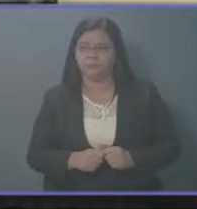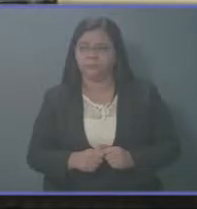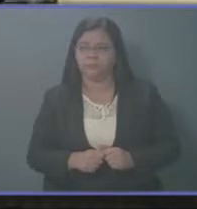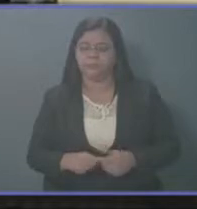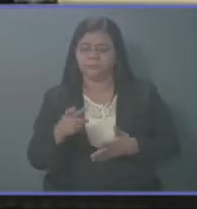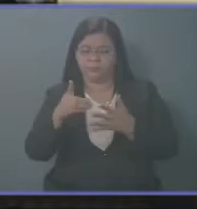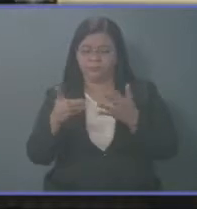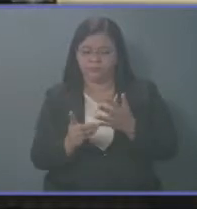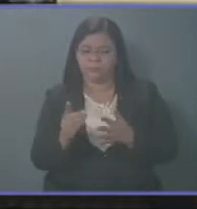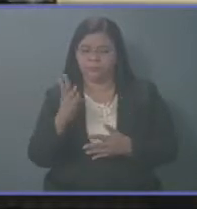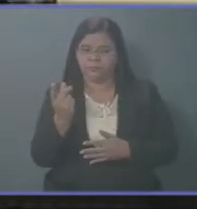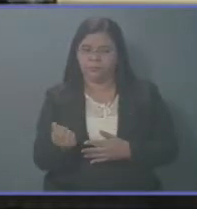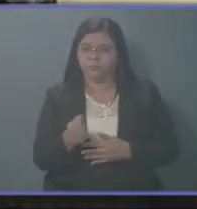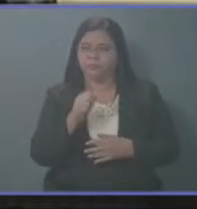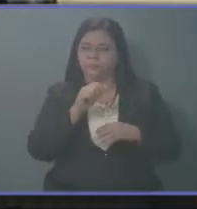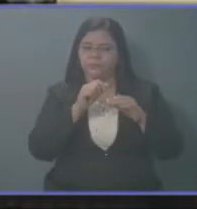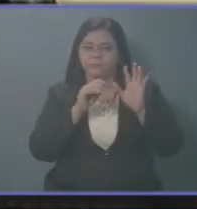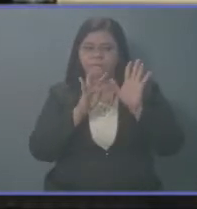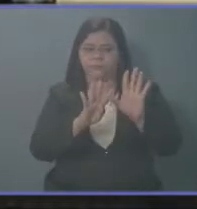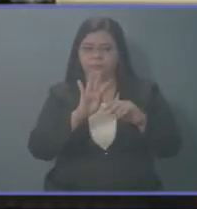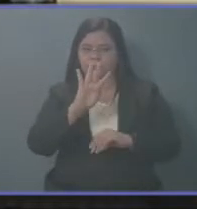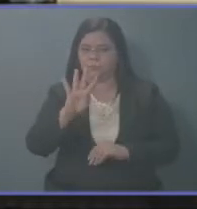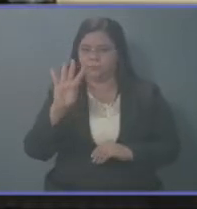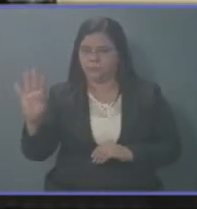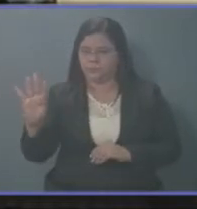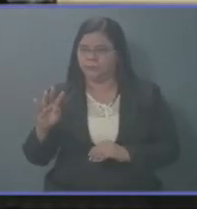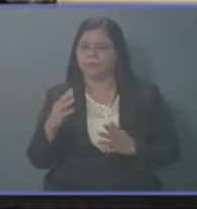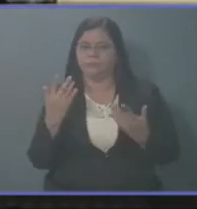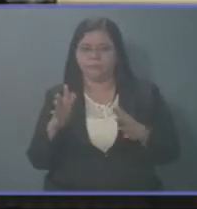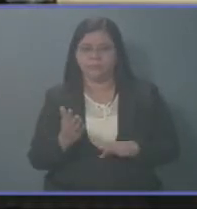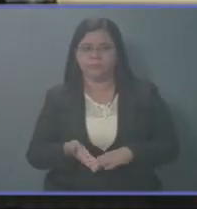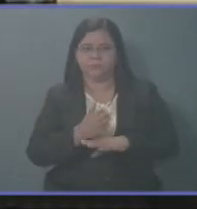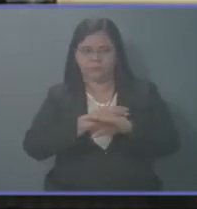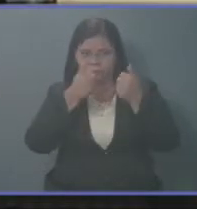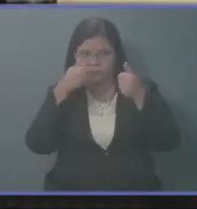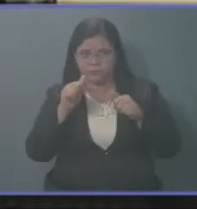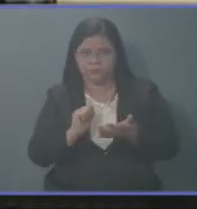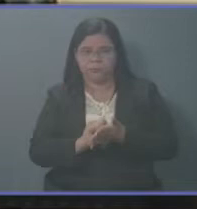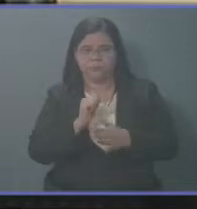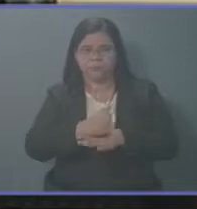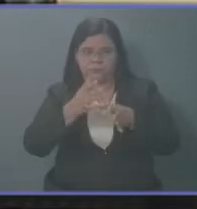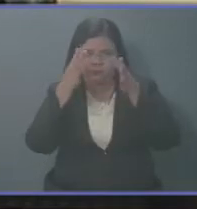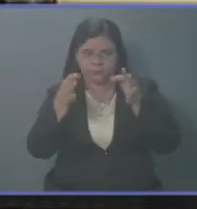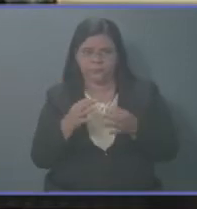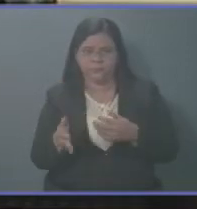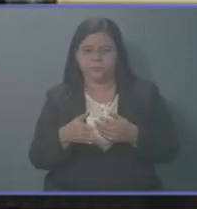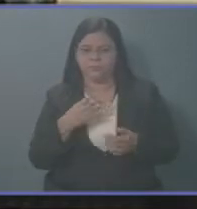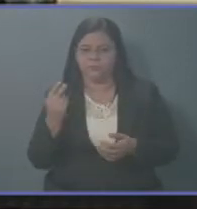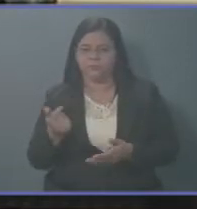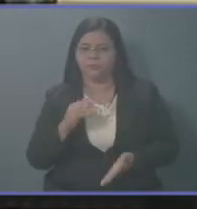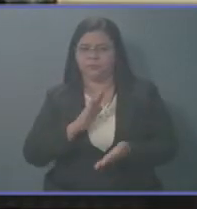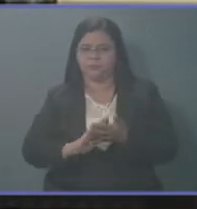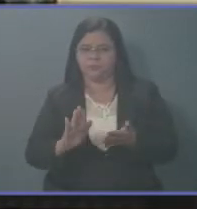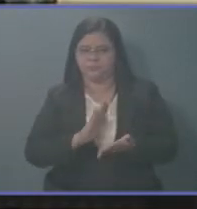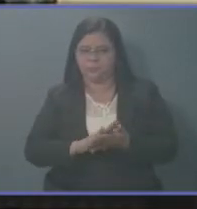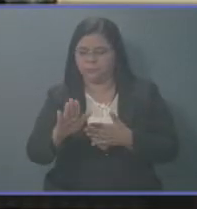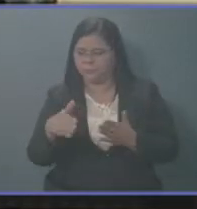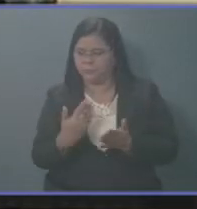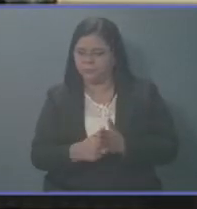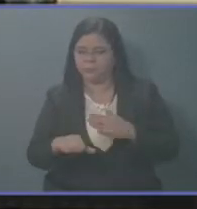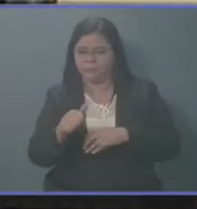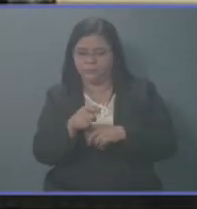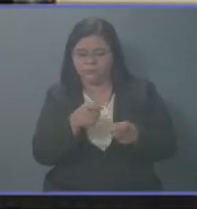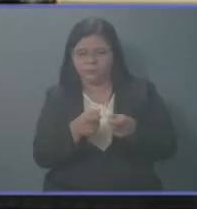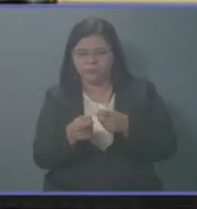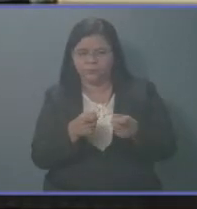el decreto legislativo 644, mediante el cual se decretó la disposición transitoria para la ampliación de plazos judiciales y administrativos en el marco